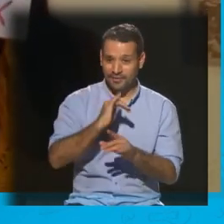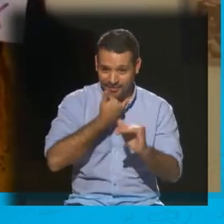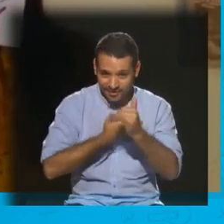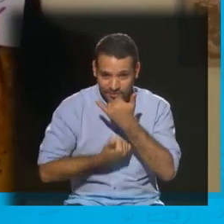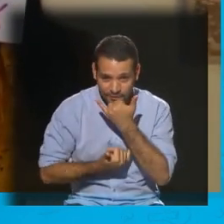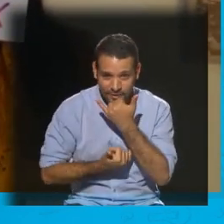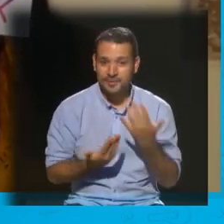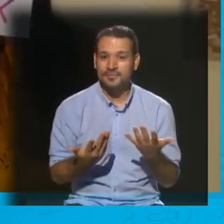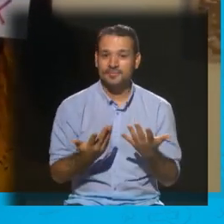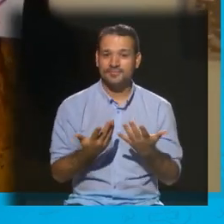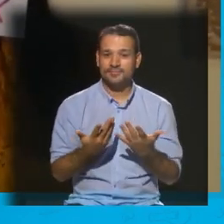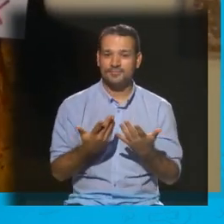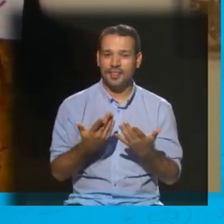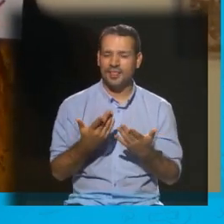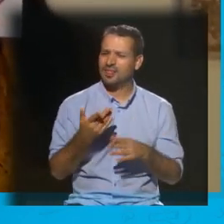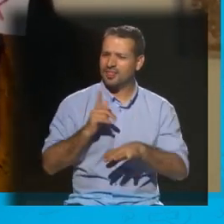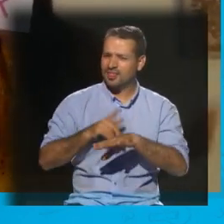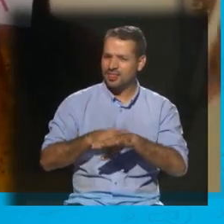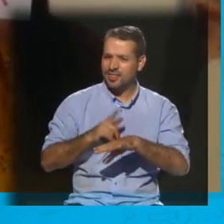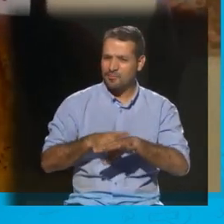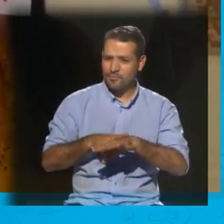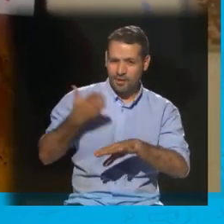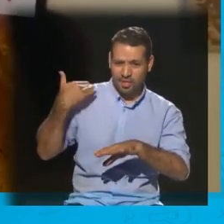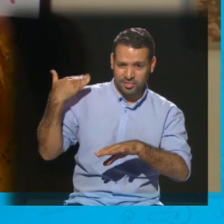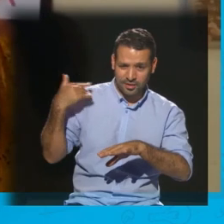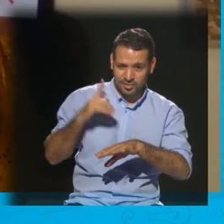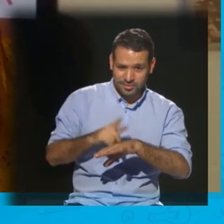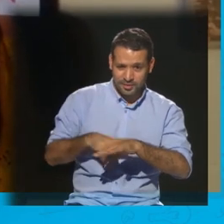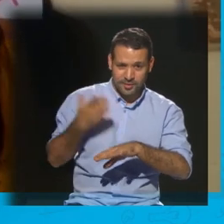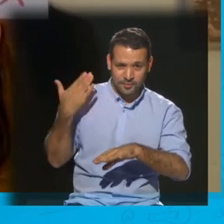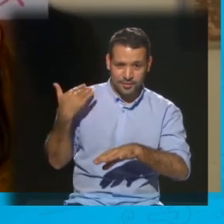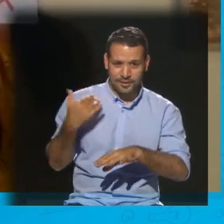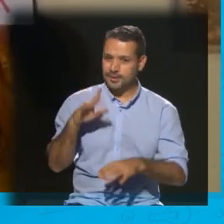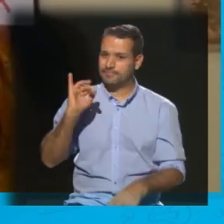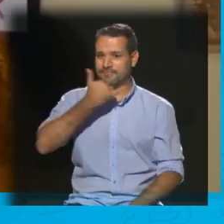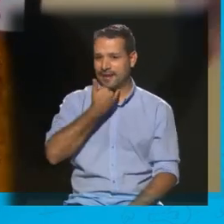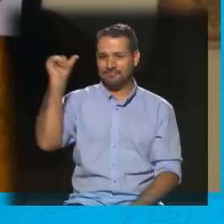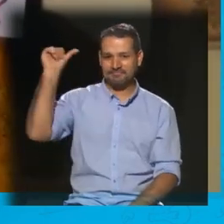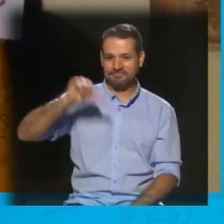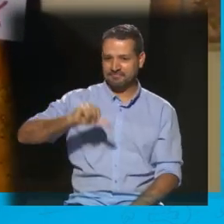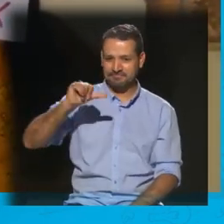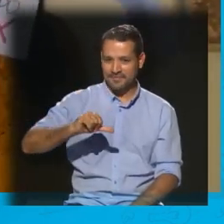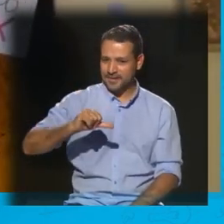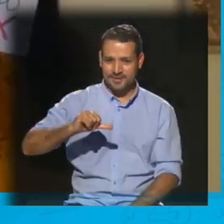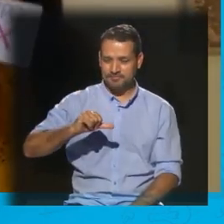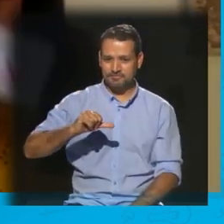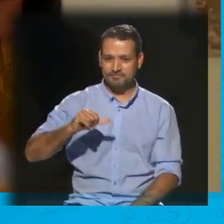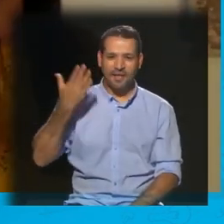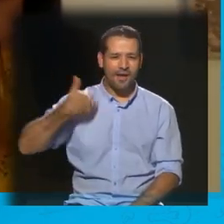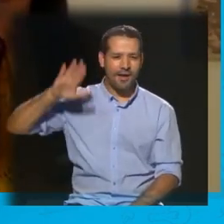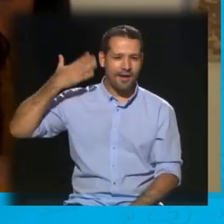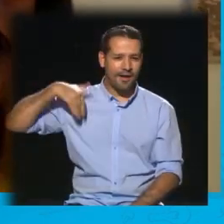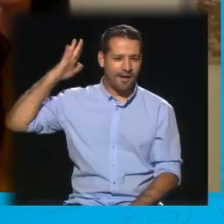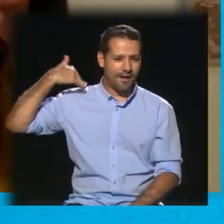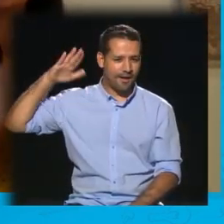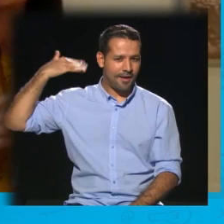incorrecta. Hace un tiempo atrás. Hace un tiempo atrás que me gustaba bailar. Hace un tiempo me gustaba